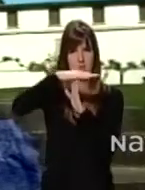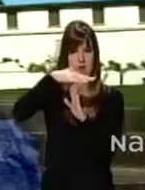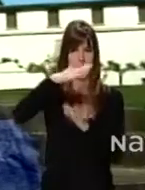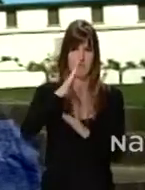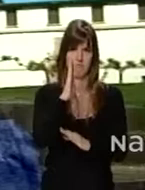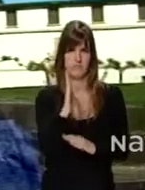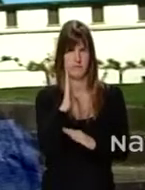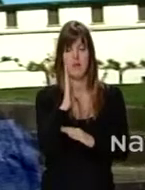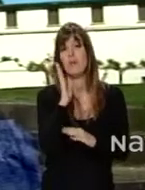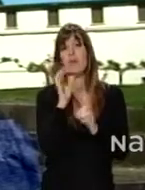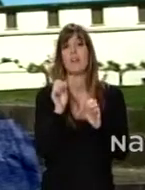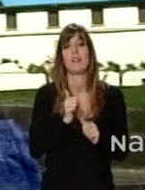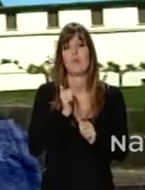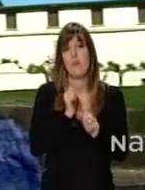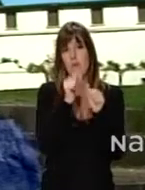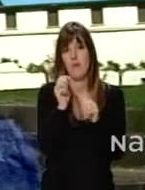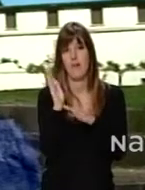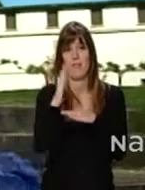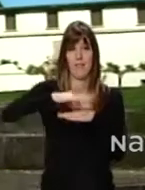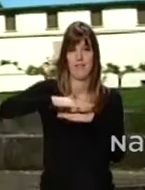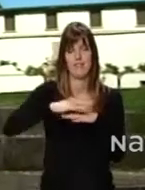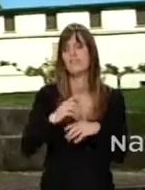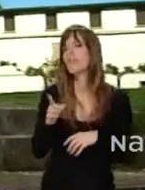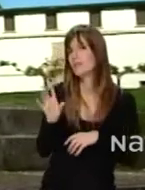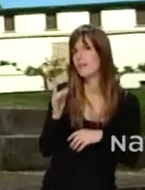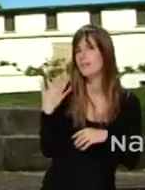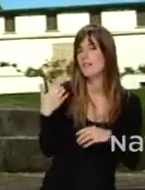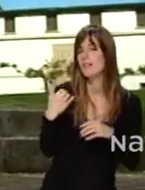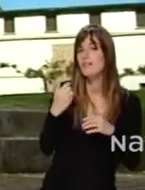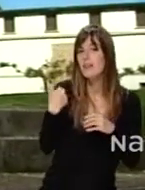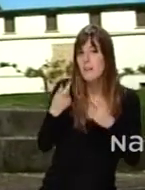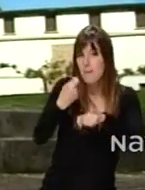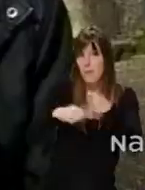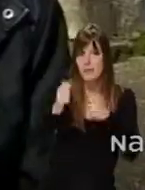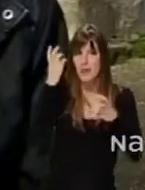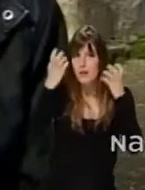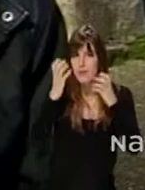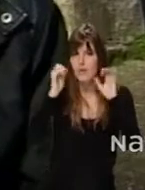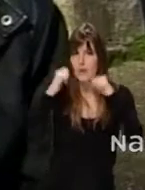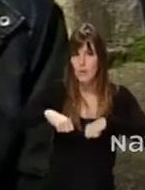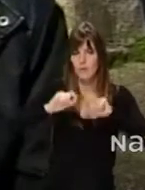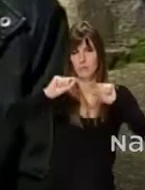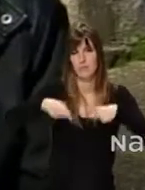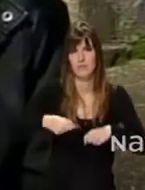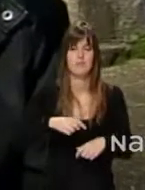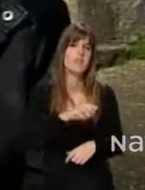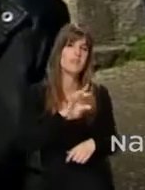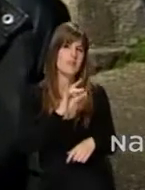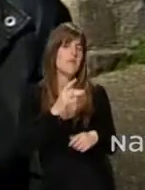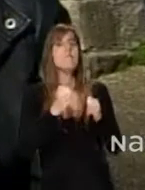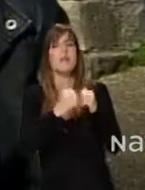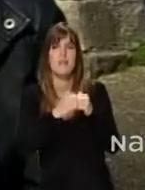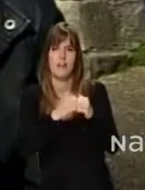donde se firmaban los tratos? Aquí es donde se firmaban los tratos, donde se sellaban los tratos en las ferias. Esta piedra es curioso porque